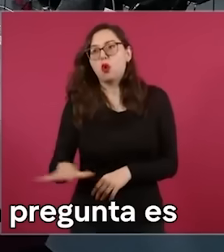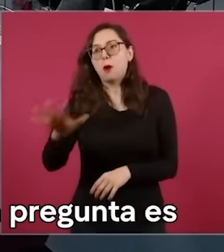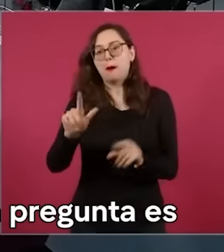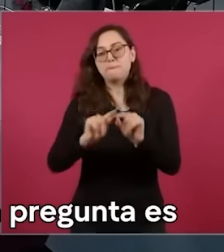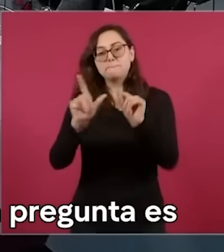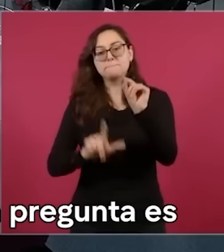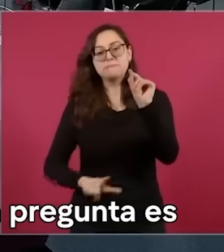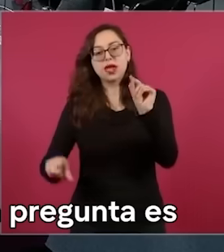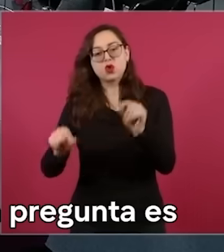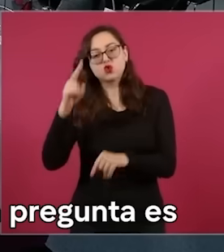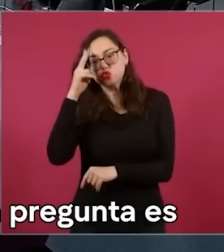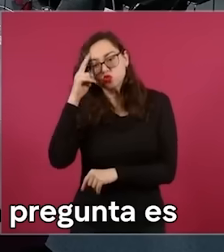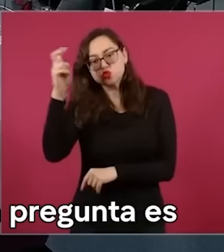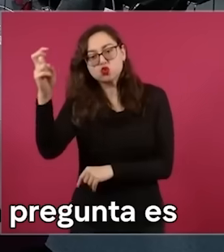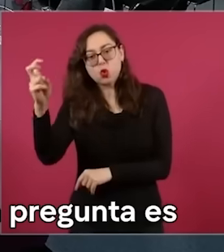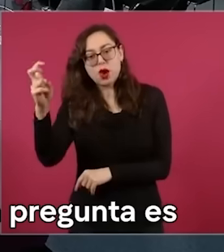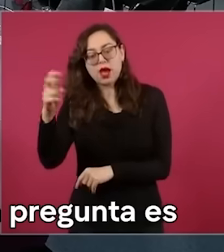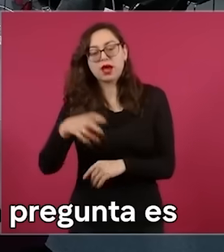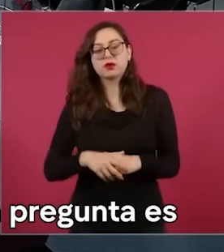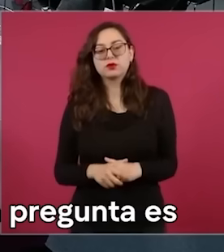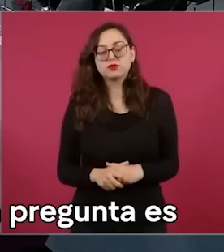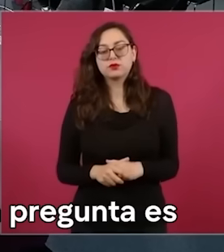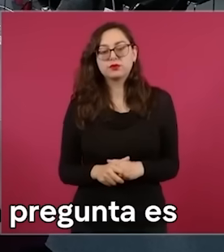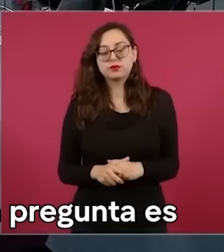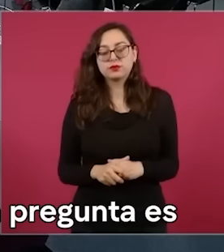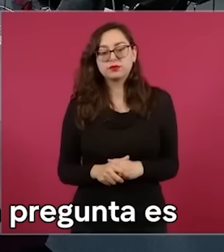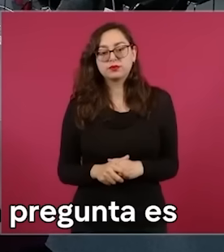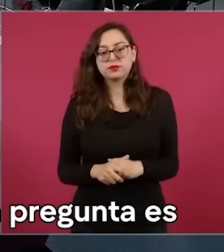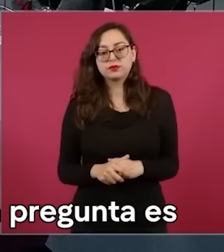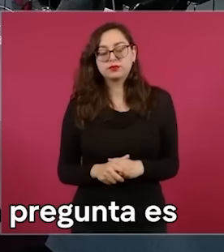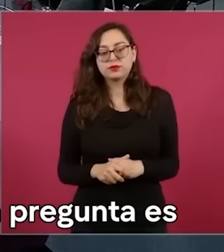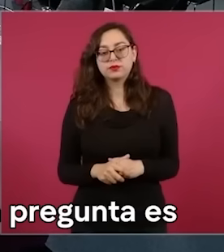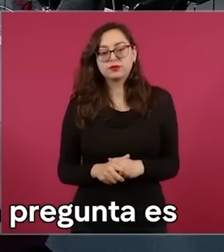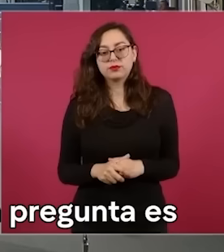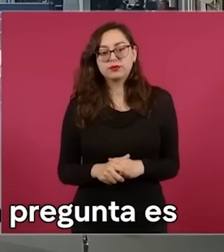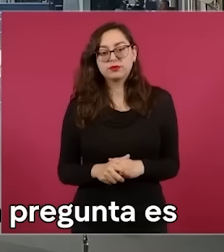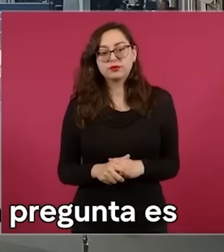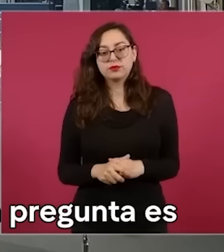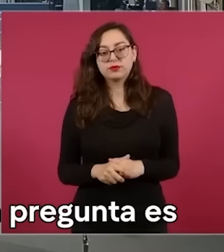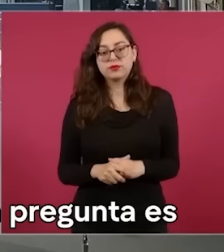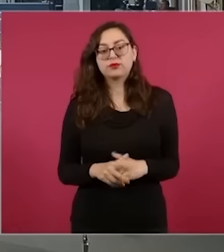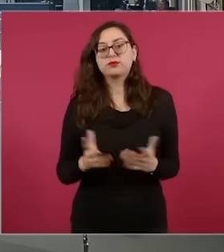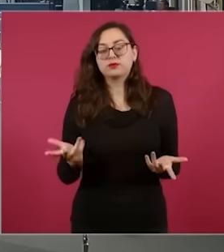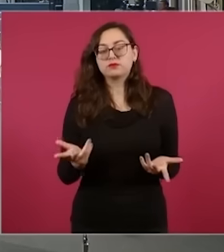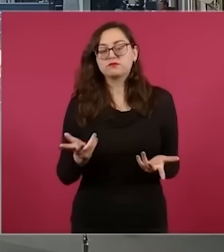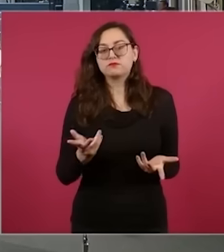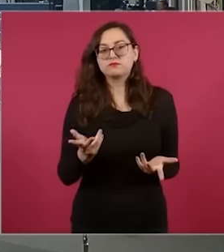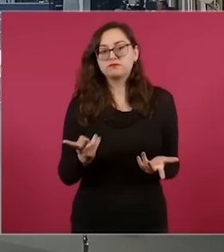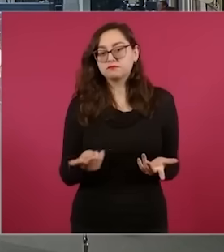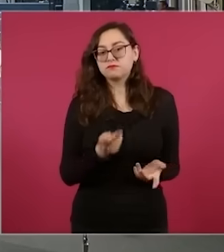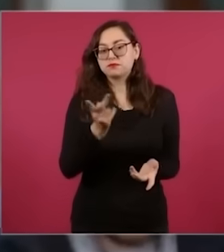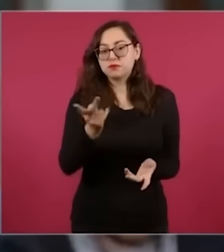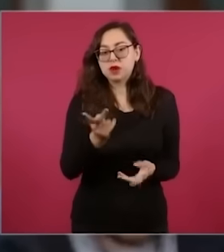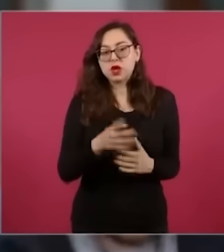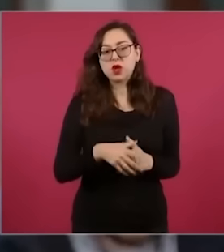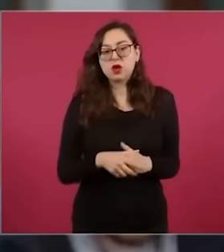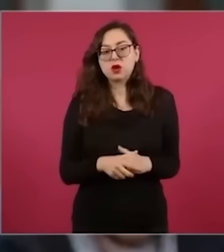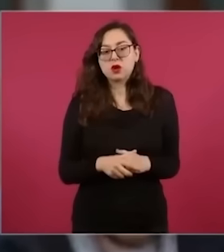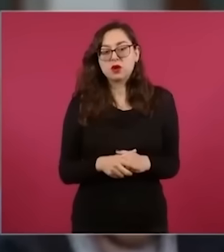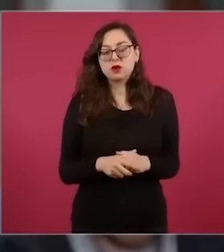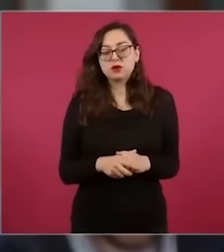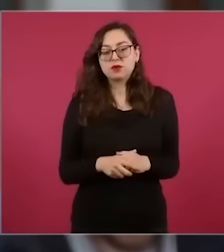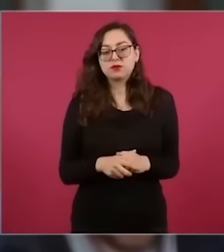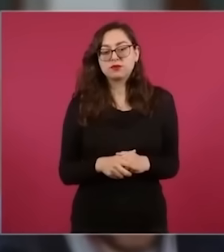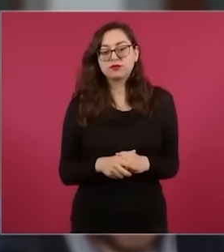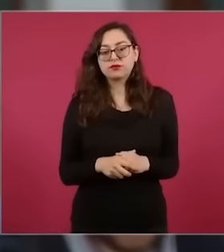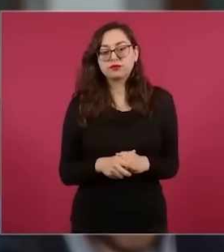Pero al diseño pertenece un método. Y la pregunta es, ¿cuál era el